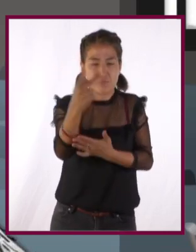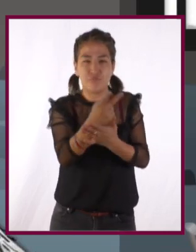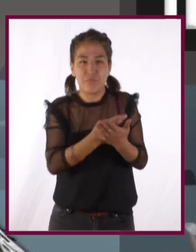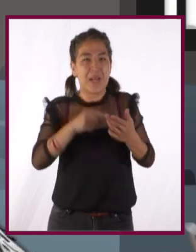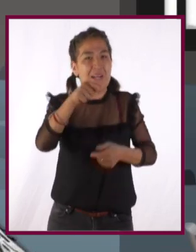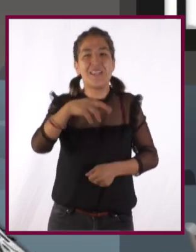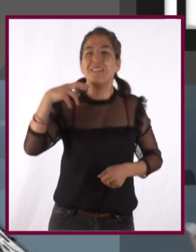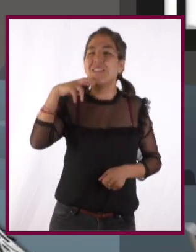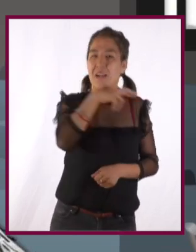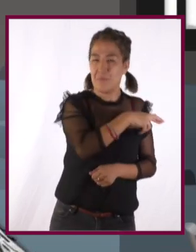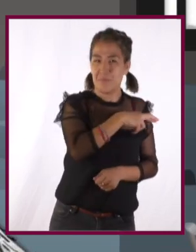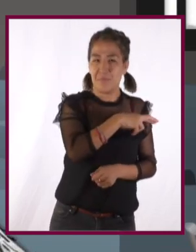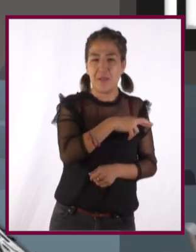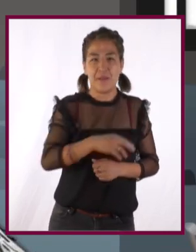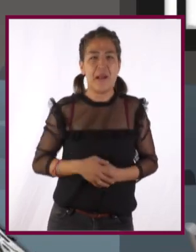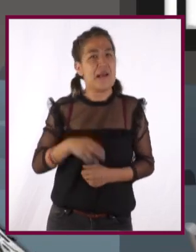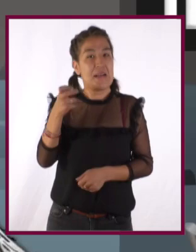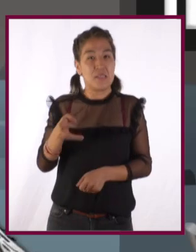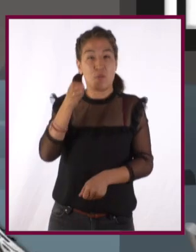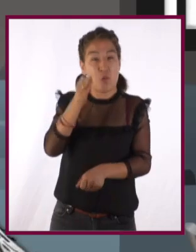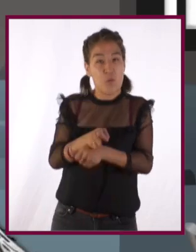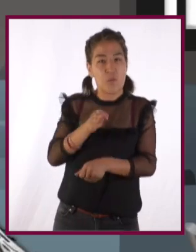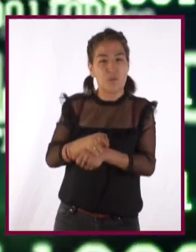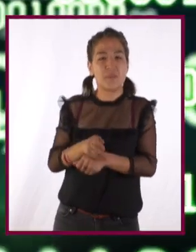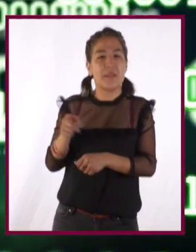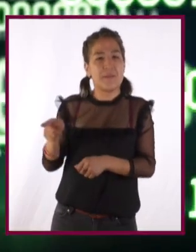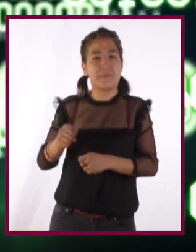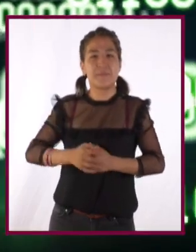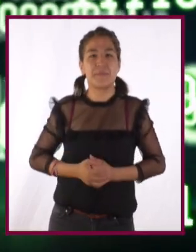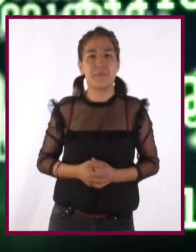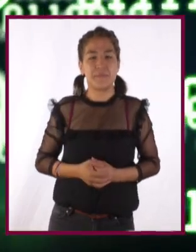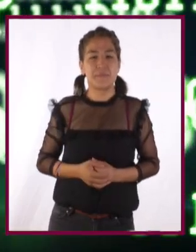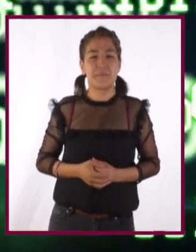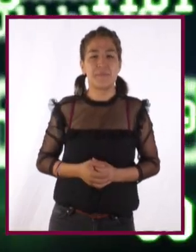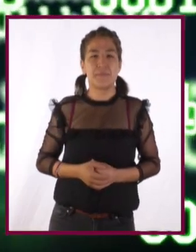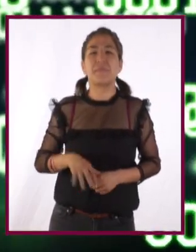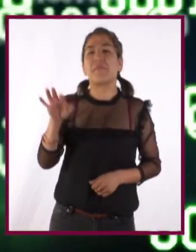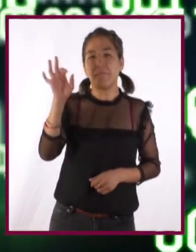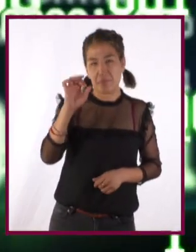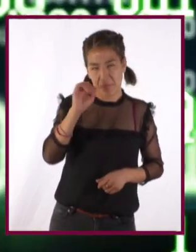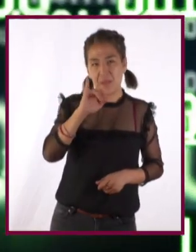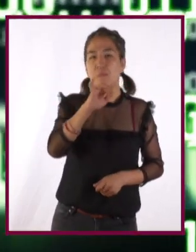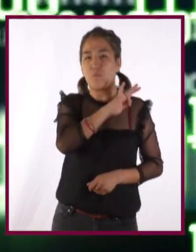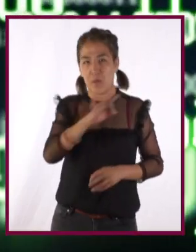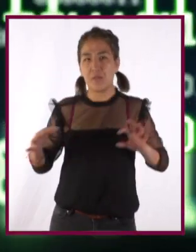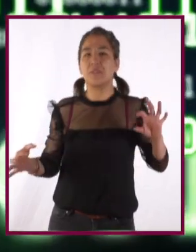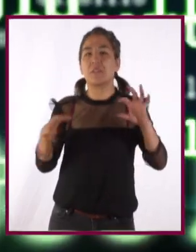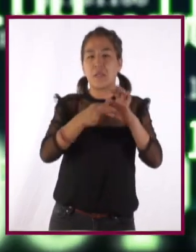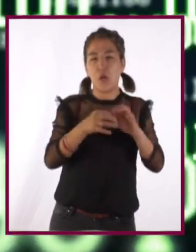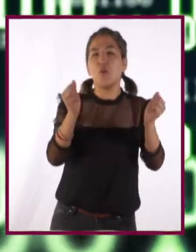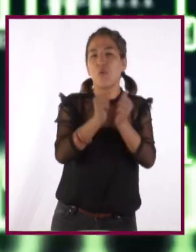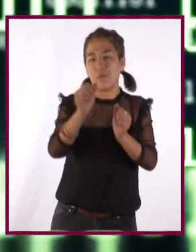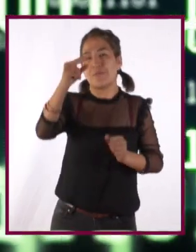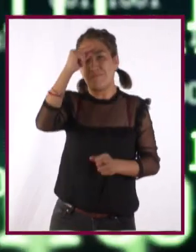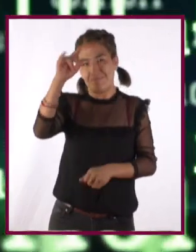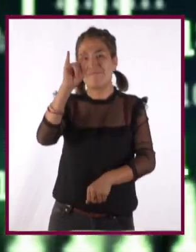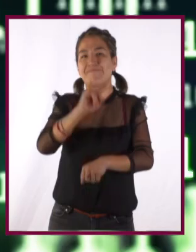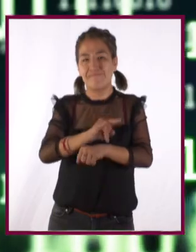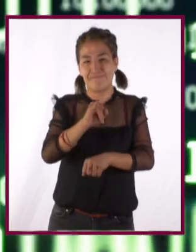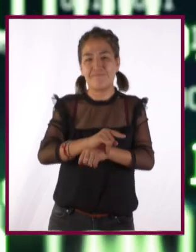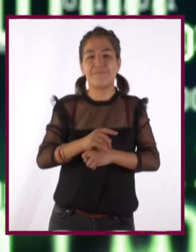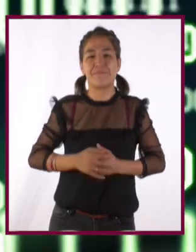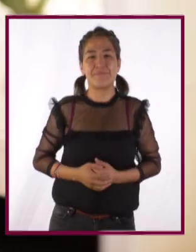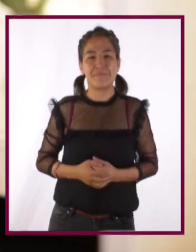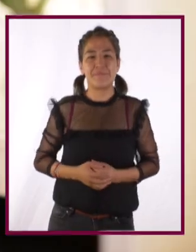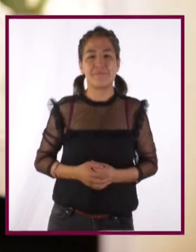y programación automatizada, ¿sí? Entonces, en este caso, pues sí está relacionado con la